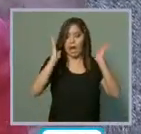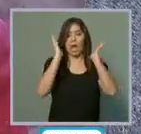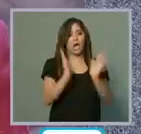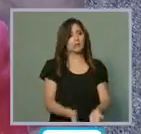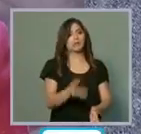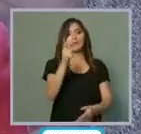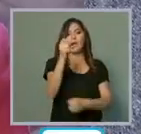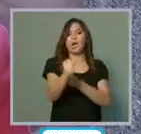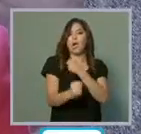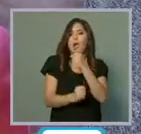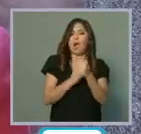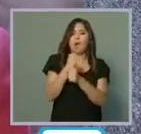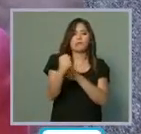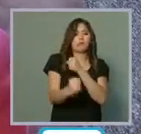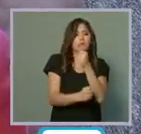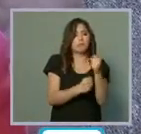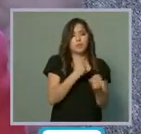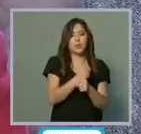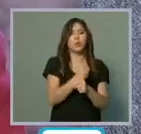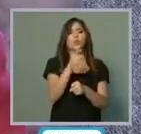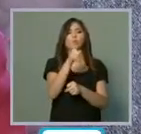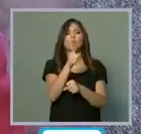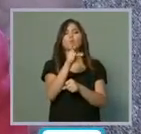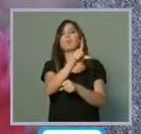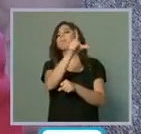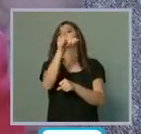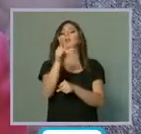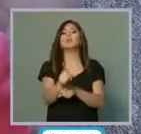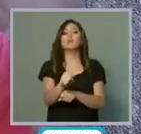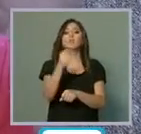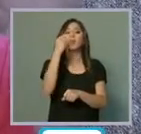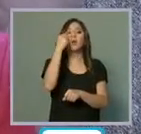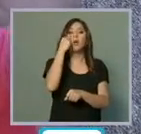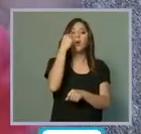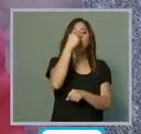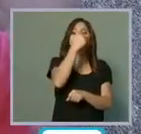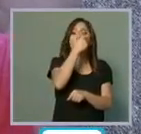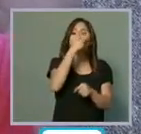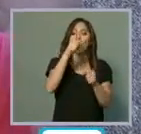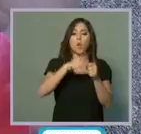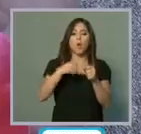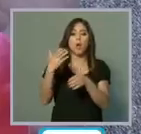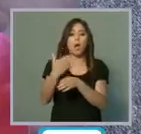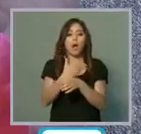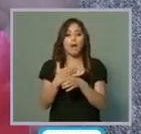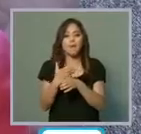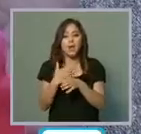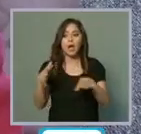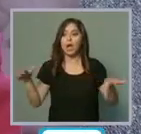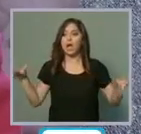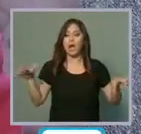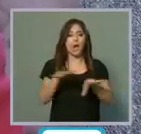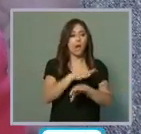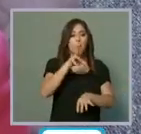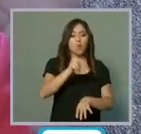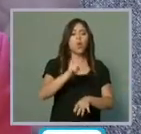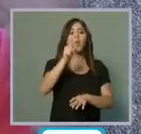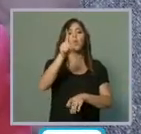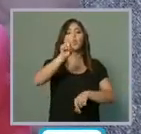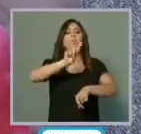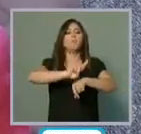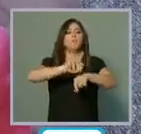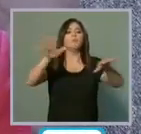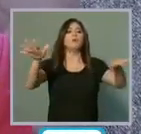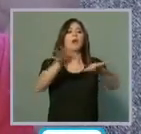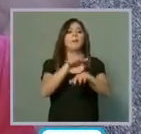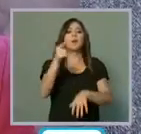vida. Ok. Si de pronto tú entiendes que tú eres de ojos cafés y que no te van a cambiar los ojos, pero que de pronto te pones pupilentes y puede